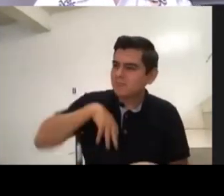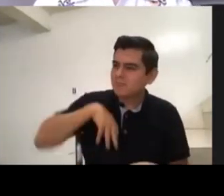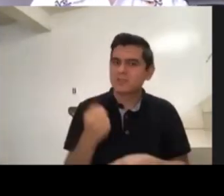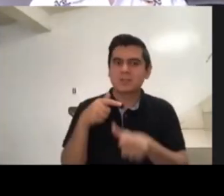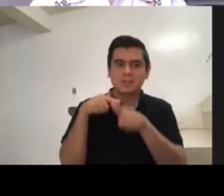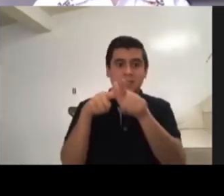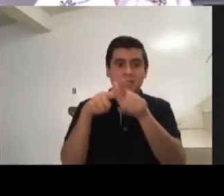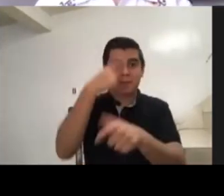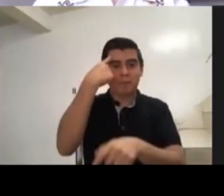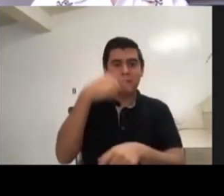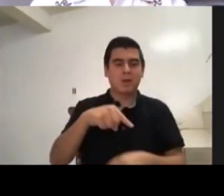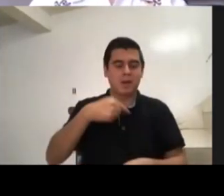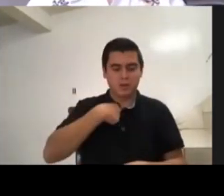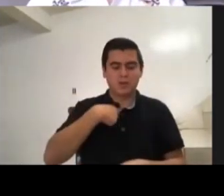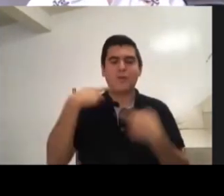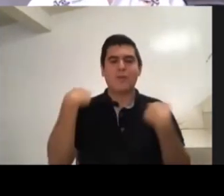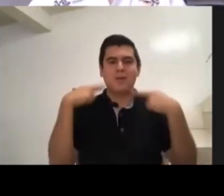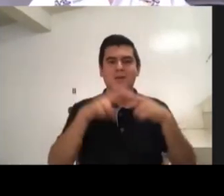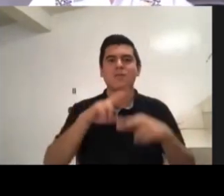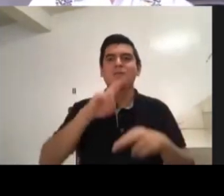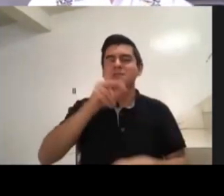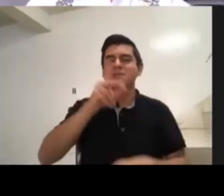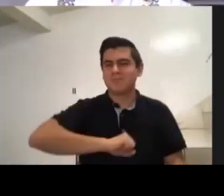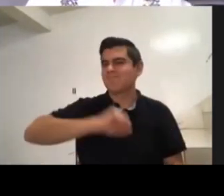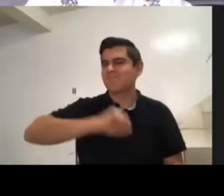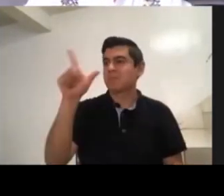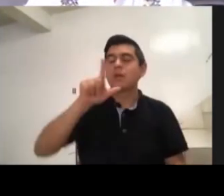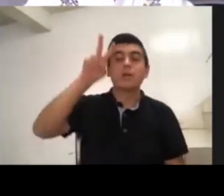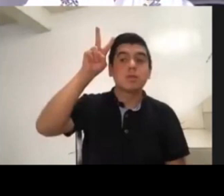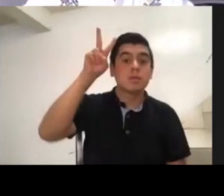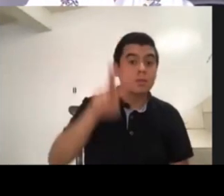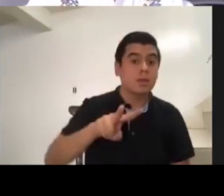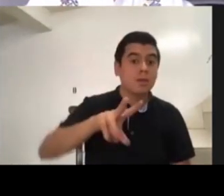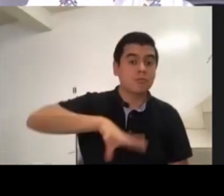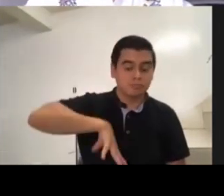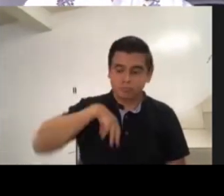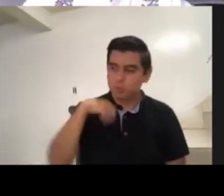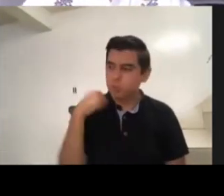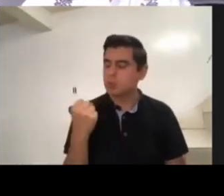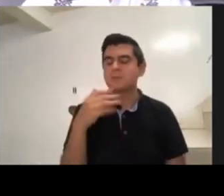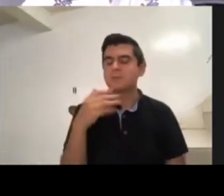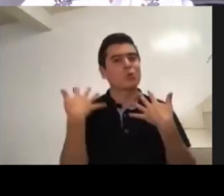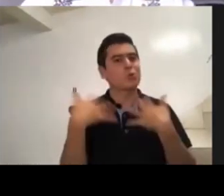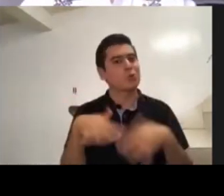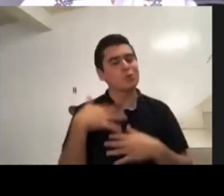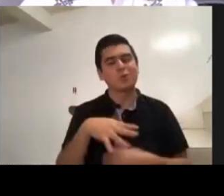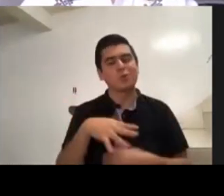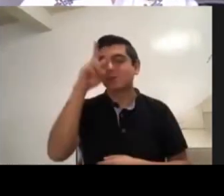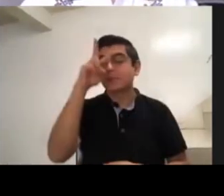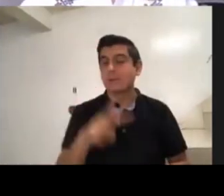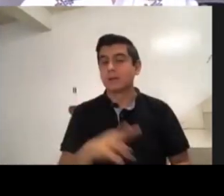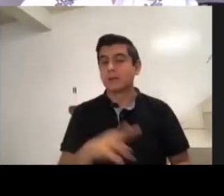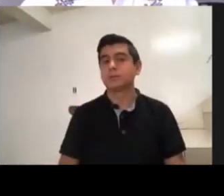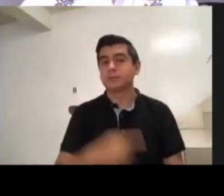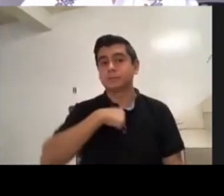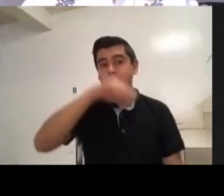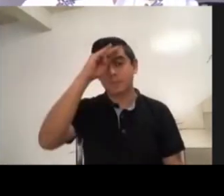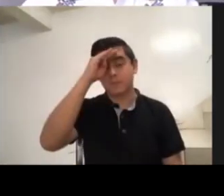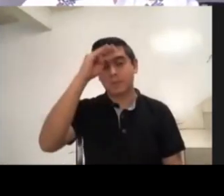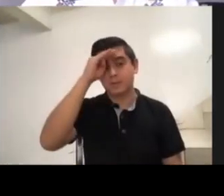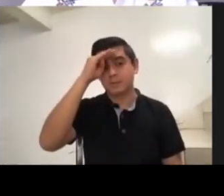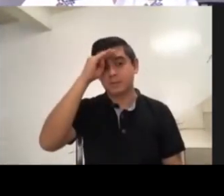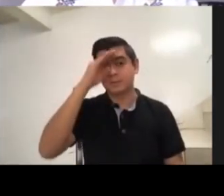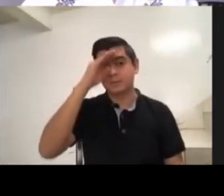han hecho un esfuerzo extraordinario. Y me parece también que es